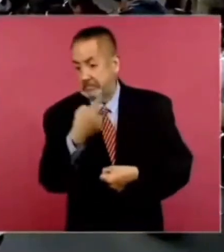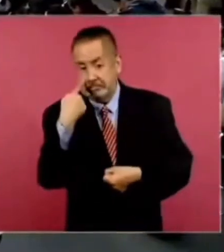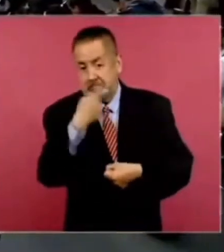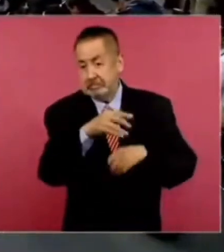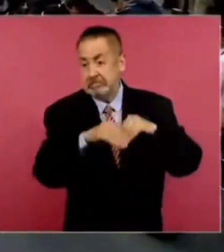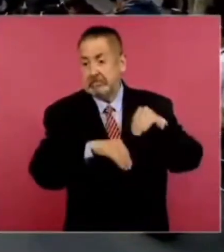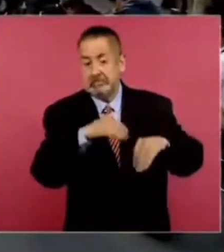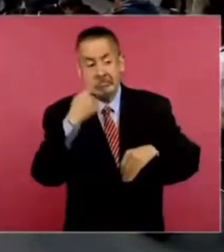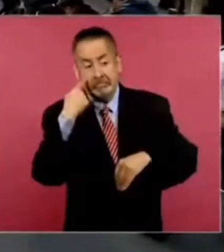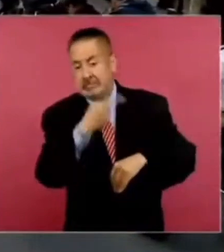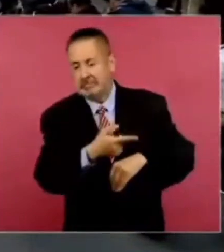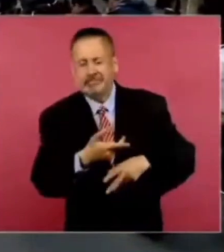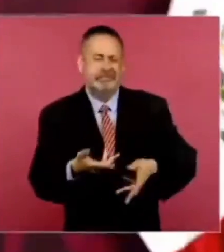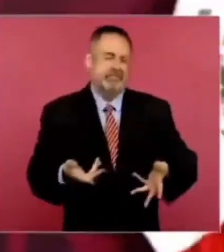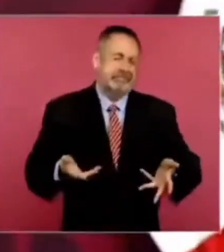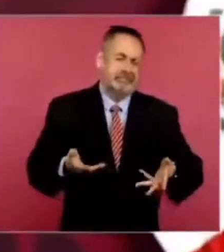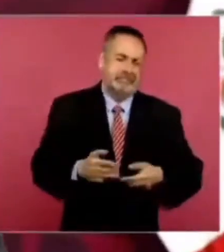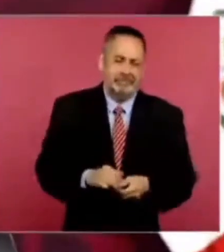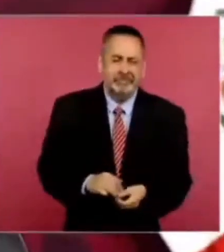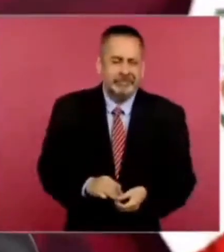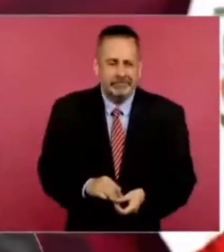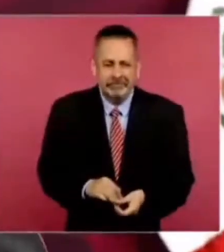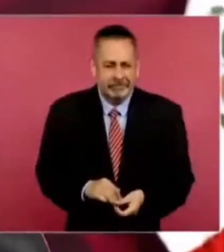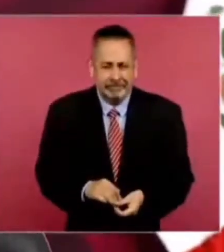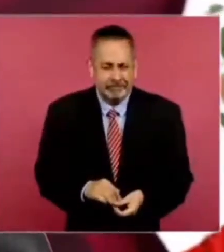fabricado o no.